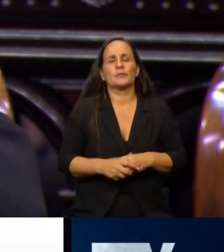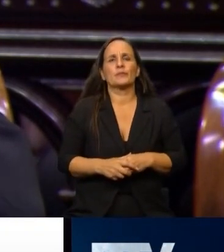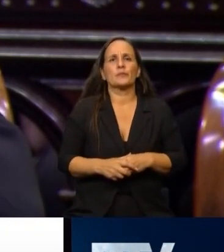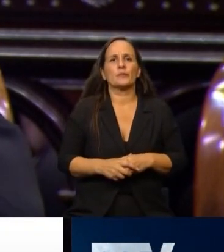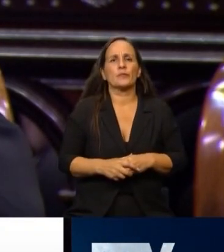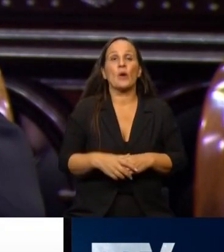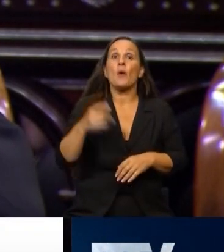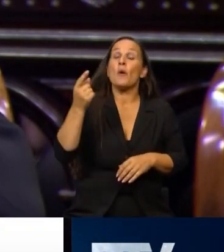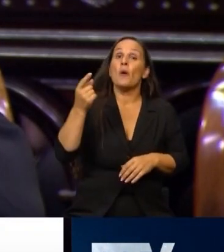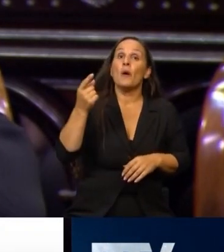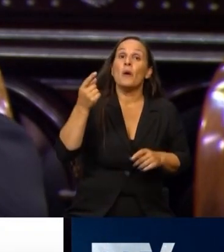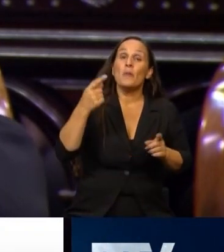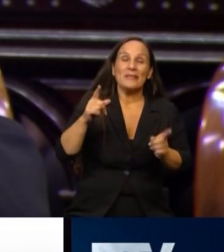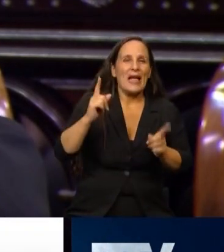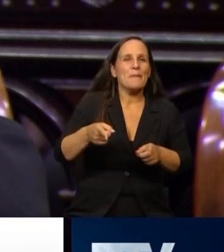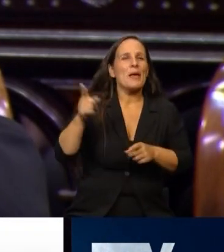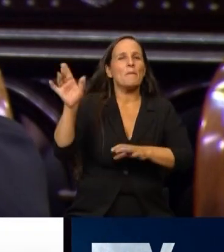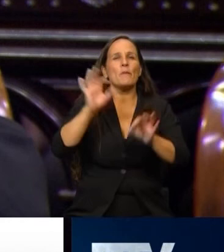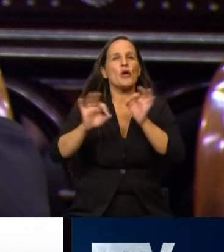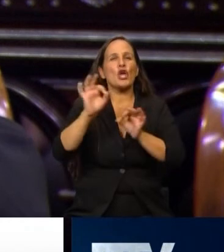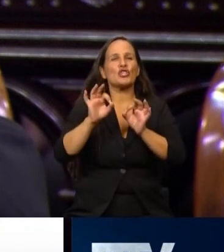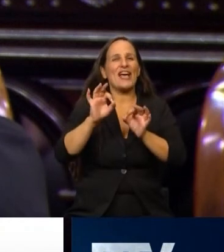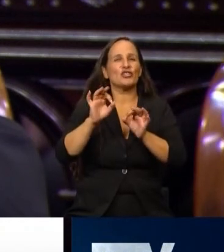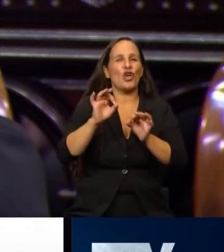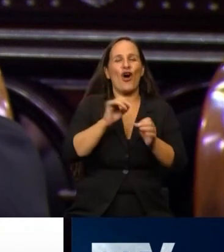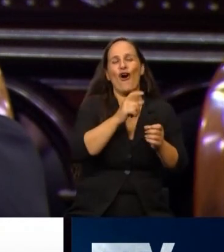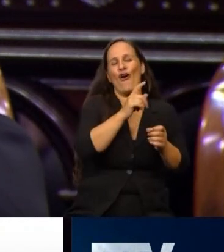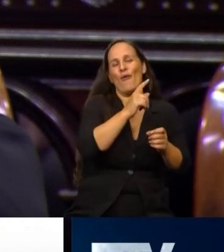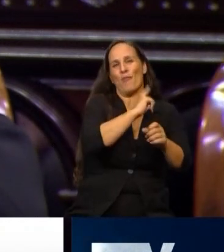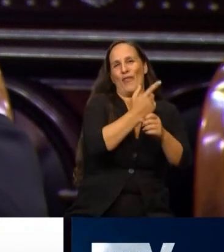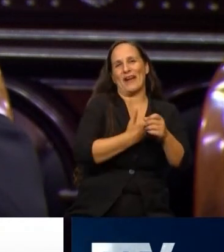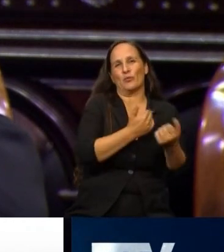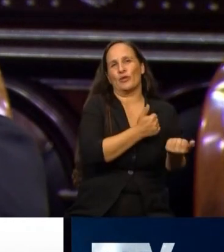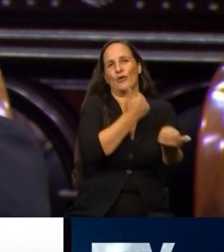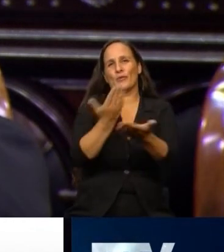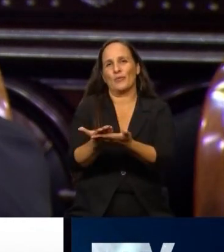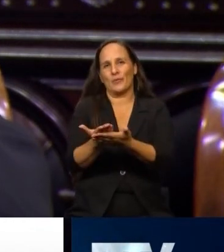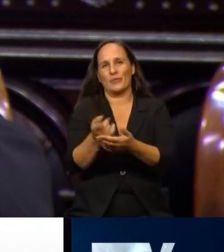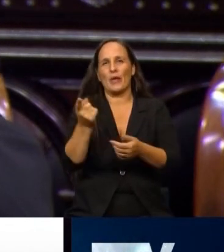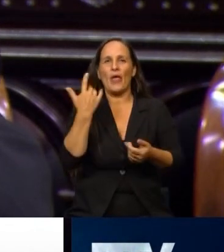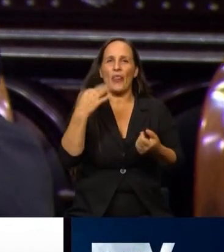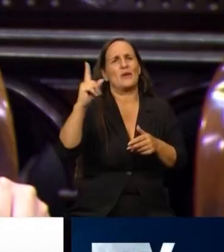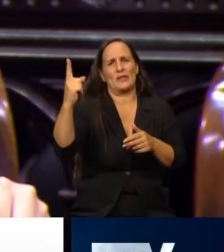nos quisieron hacer elegir con su proyecto enviado por el Ejecutivo entre votar entre Guatemala y